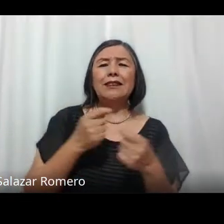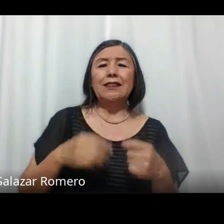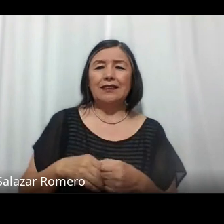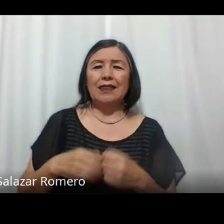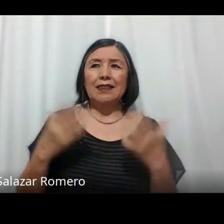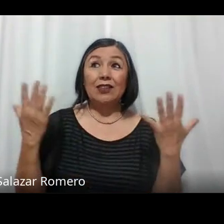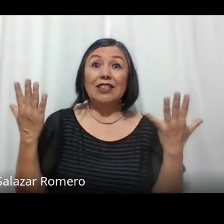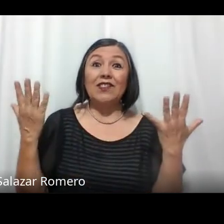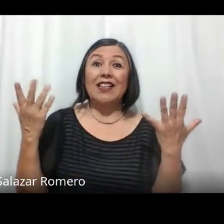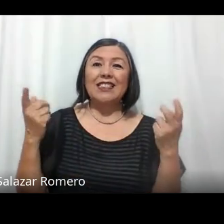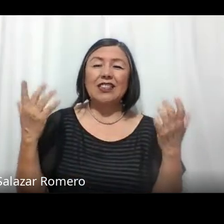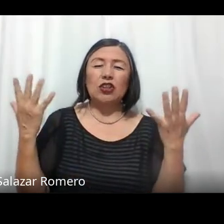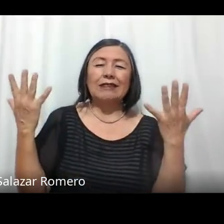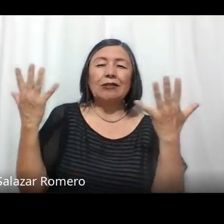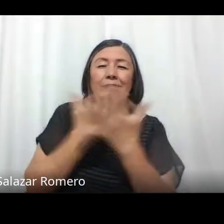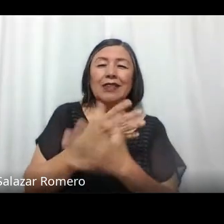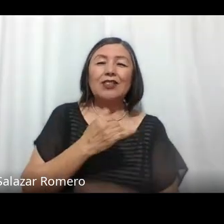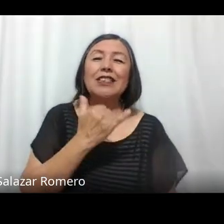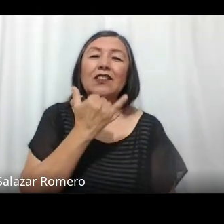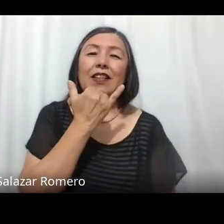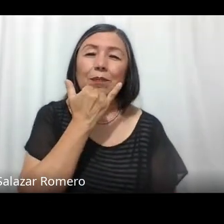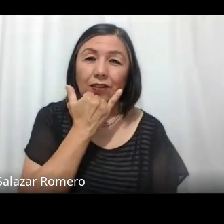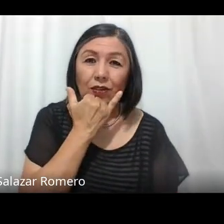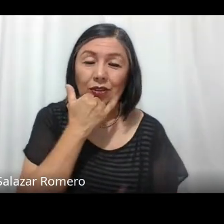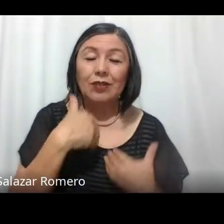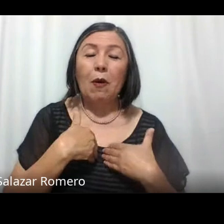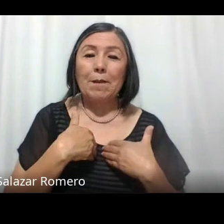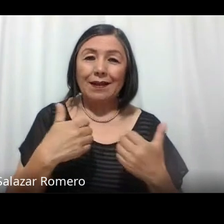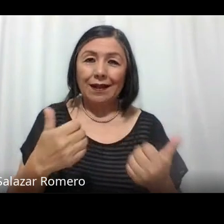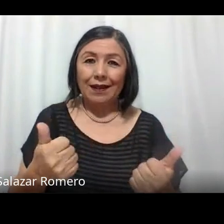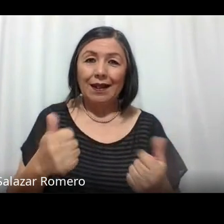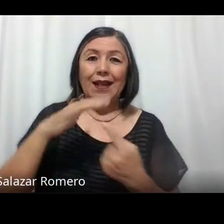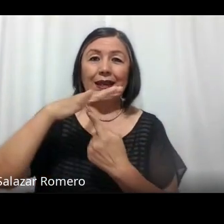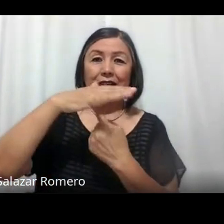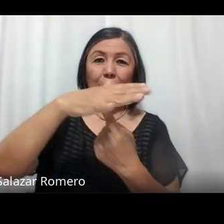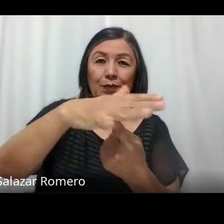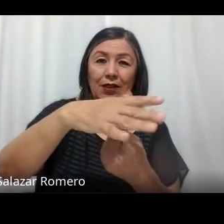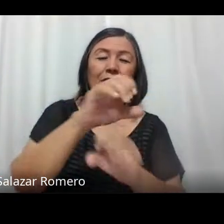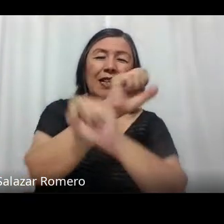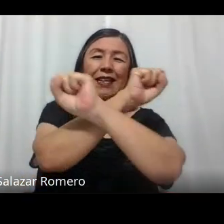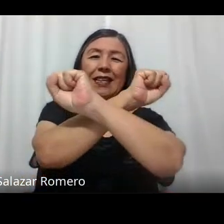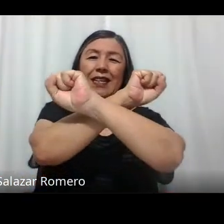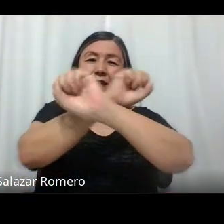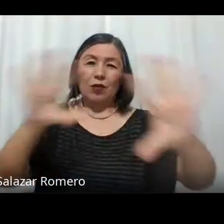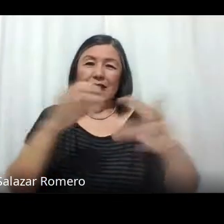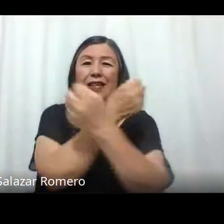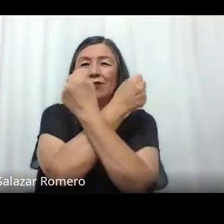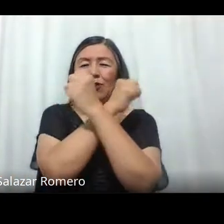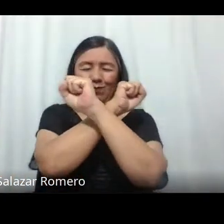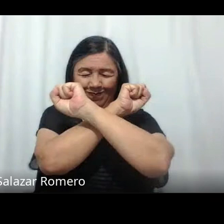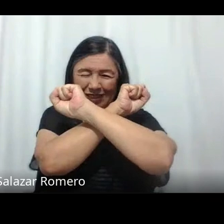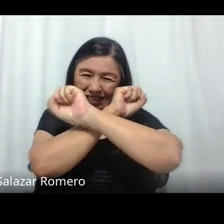¿sí? Esto significa chasco. Esto significa perdón, comprender, helicóptero y